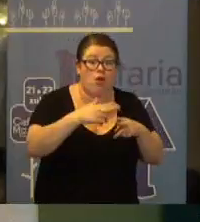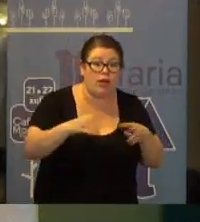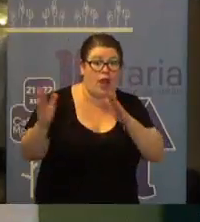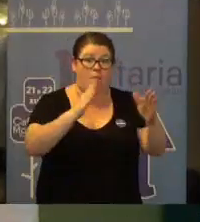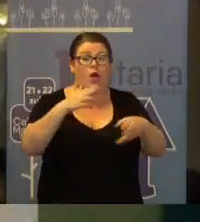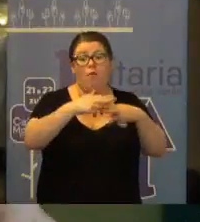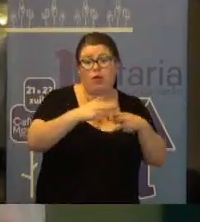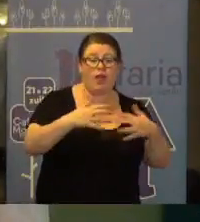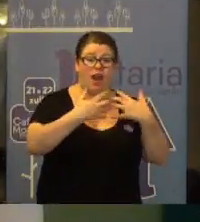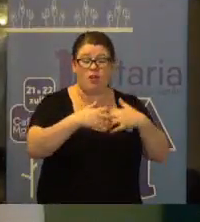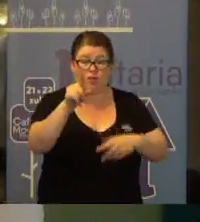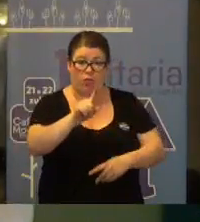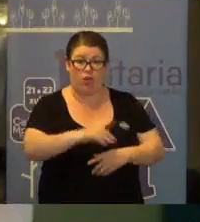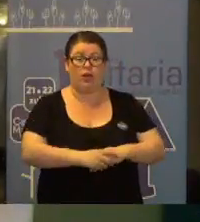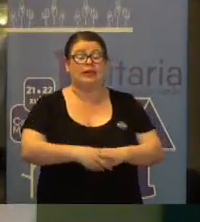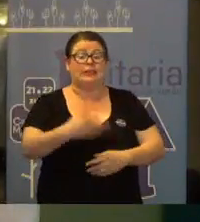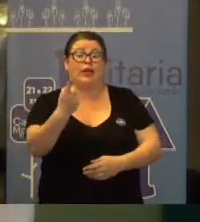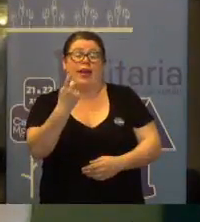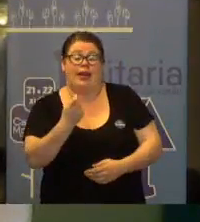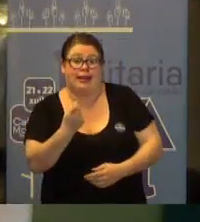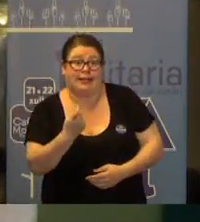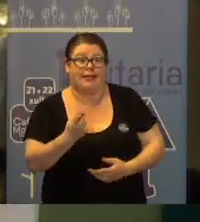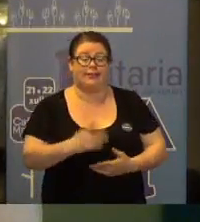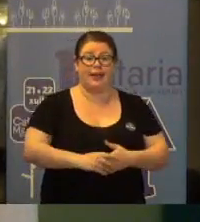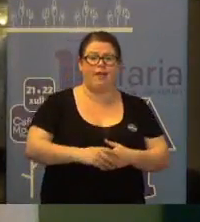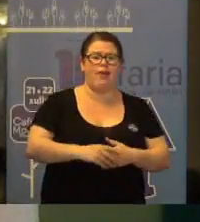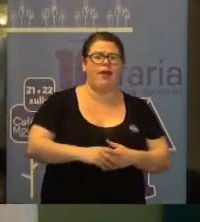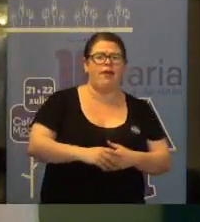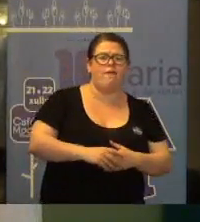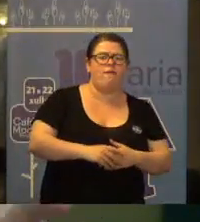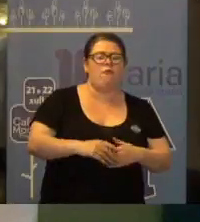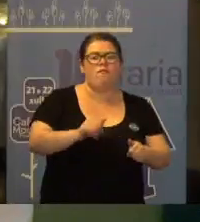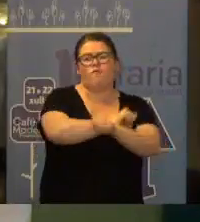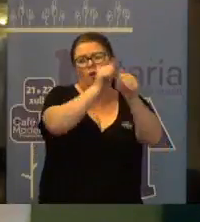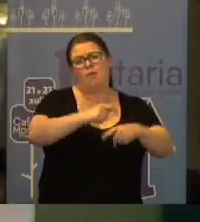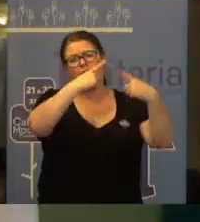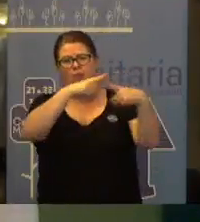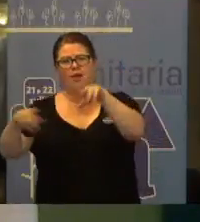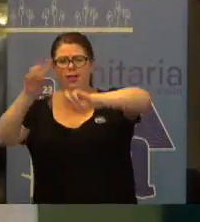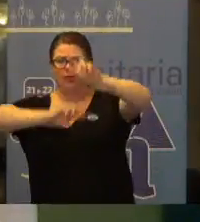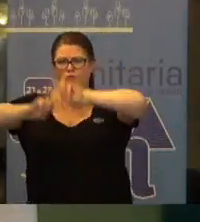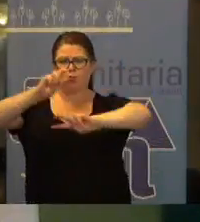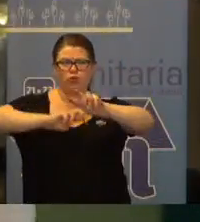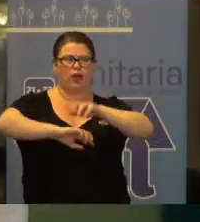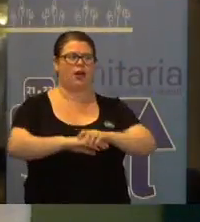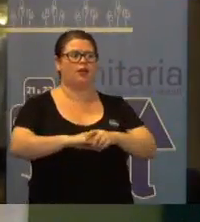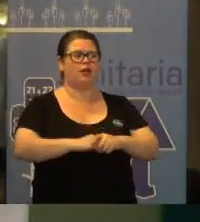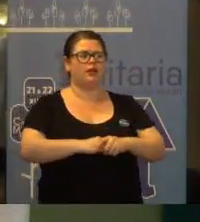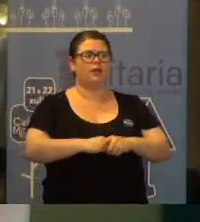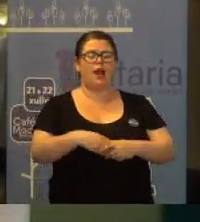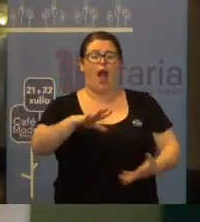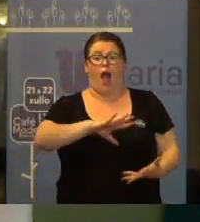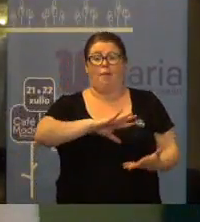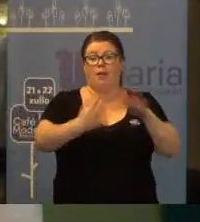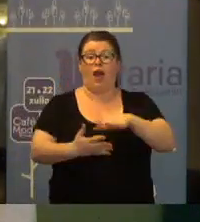político, senón que é necesario buscar fórmulas de colaboración. O que decía Delmiro podese aplicar tamén